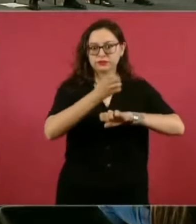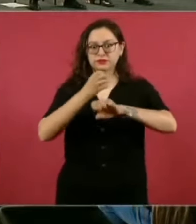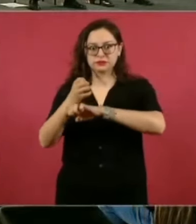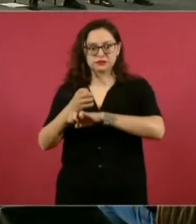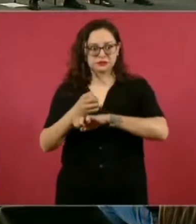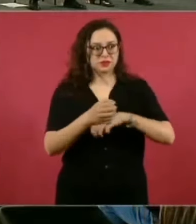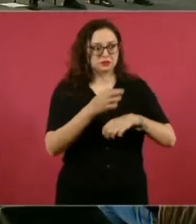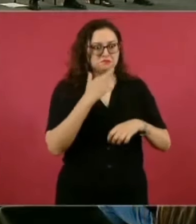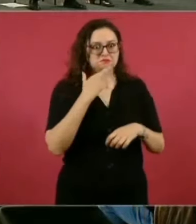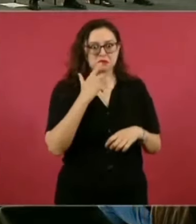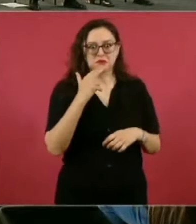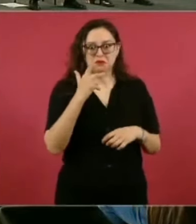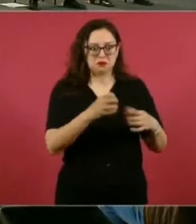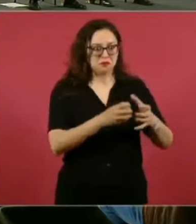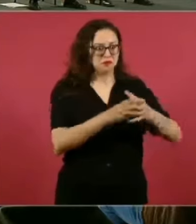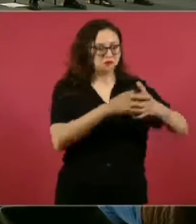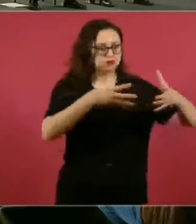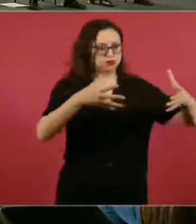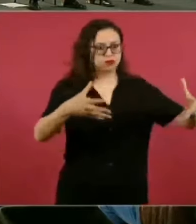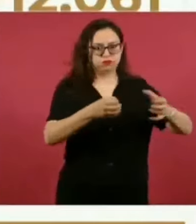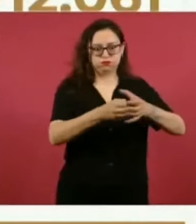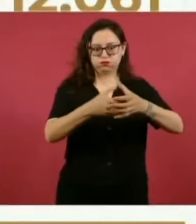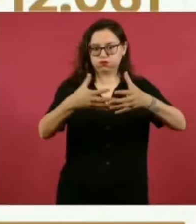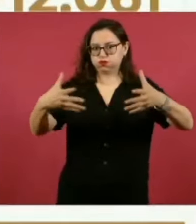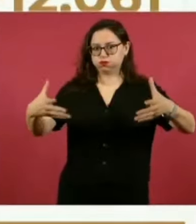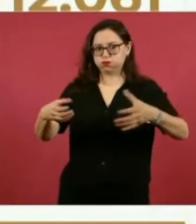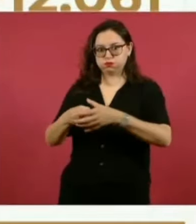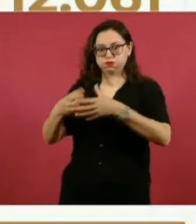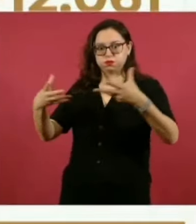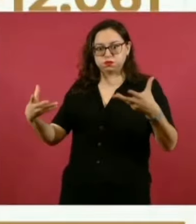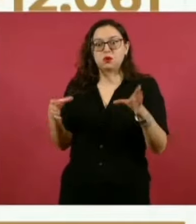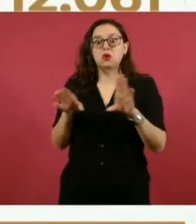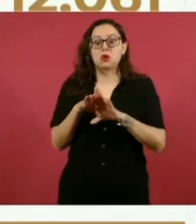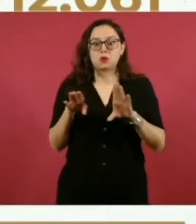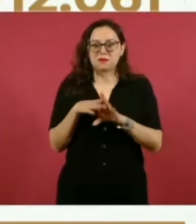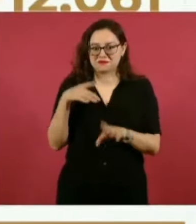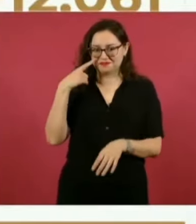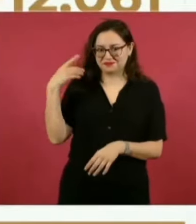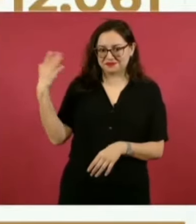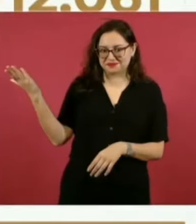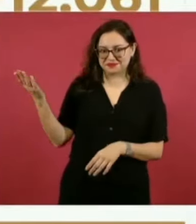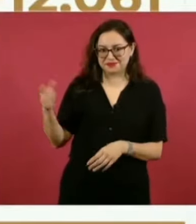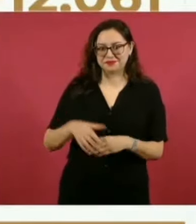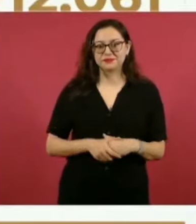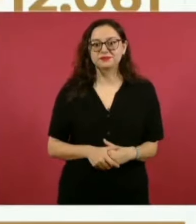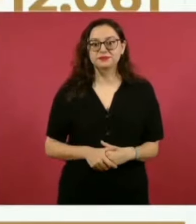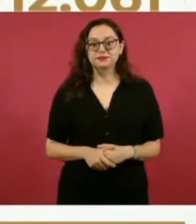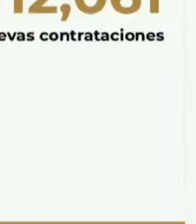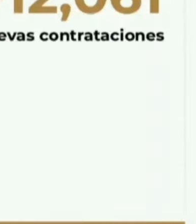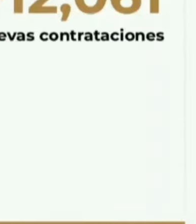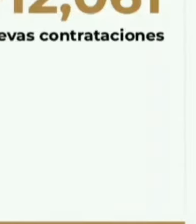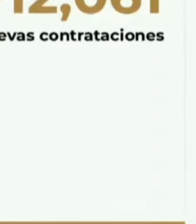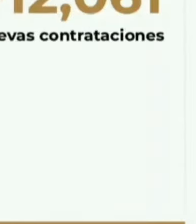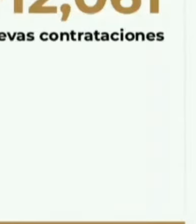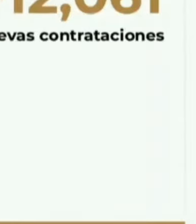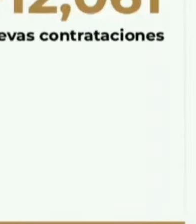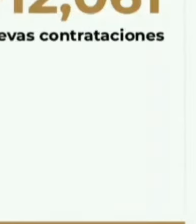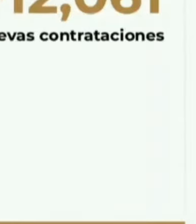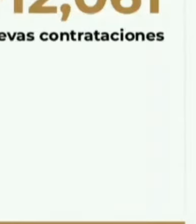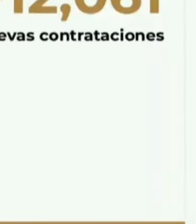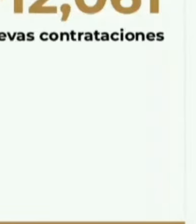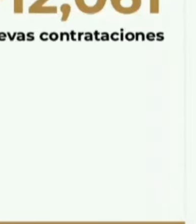este propósito va al 95%. Como lo ven aquí, ya hay algunos estados,